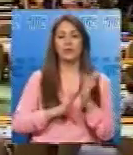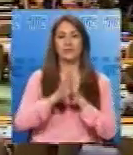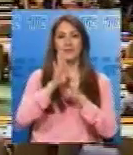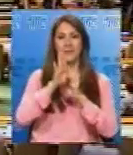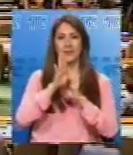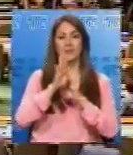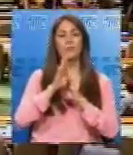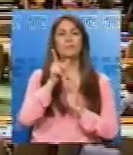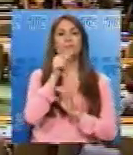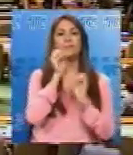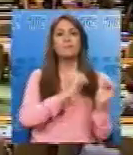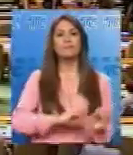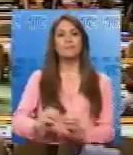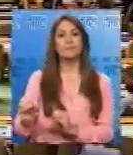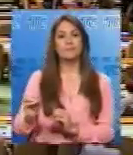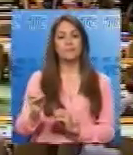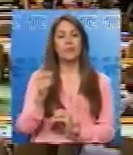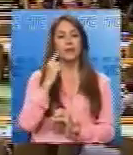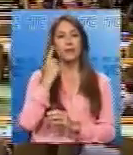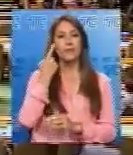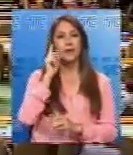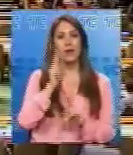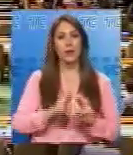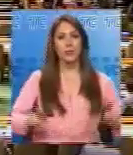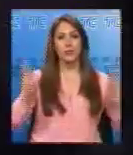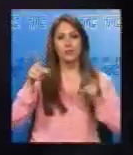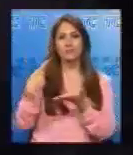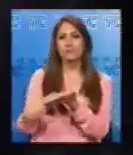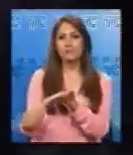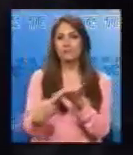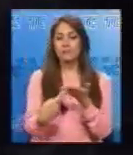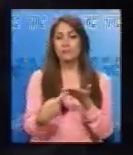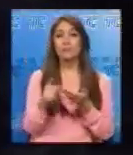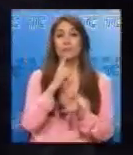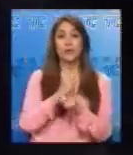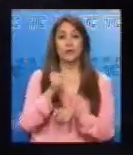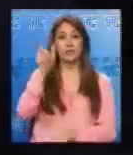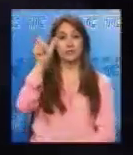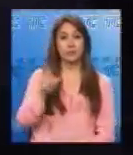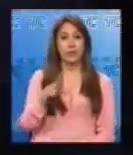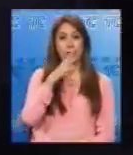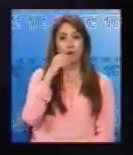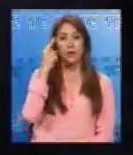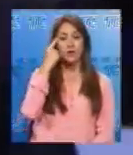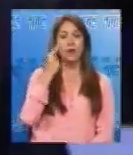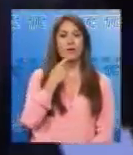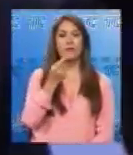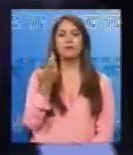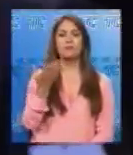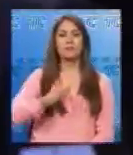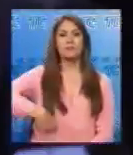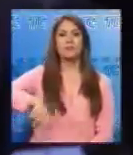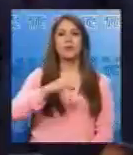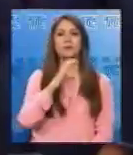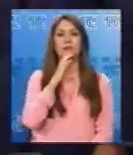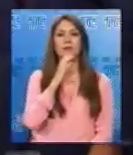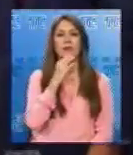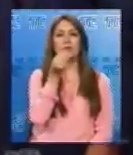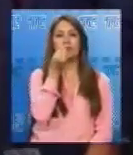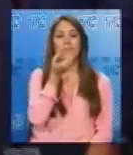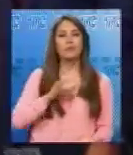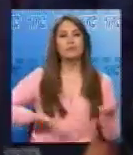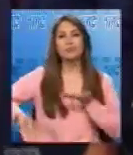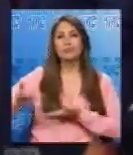Sostenible, organizada en la sede de las Naciones Unidas. El mandatario ecuatoriano destacó aquello en una cena ofrecida a los mandatarios